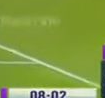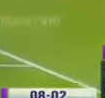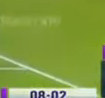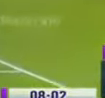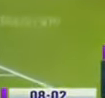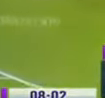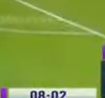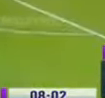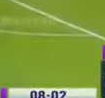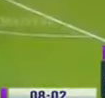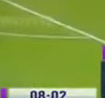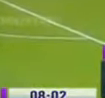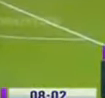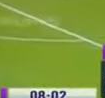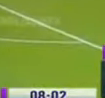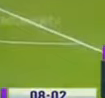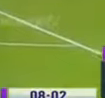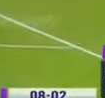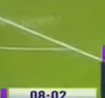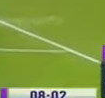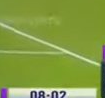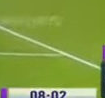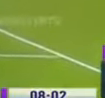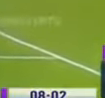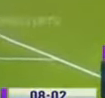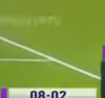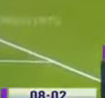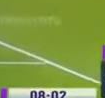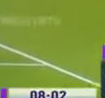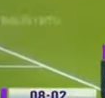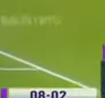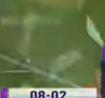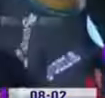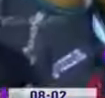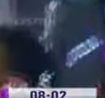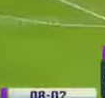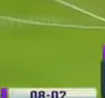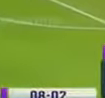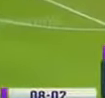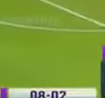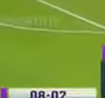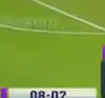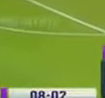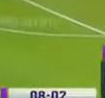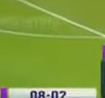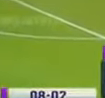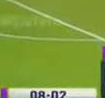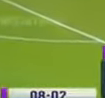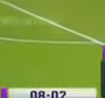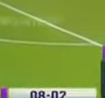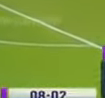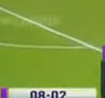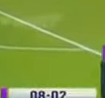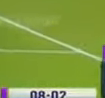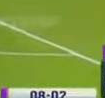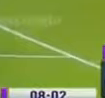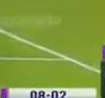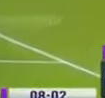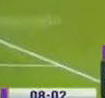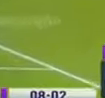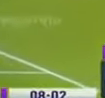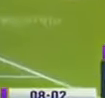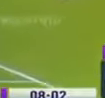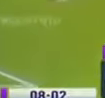también lo falla, y este es el gol. Evidentemente ya Liga comenzaba a sentenciar el partido. Buen manejo del arquero de Liga